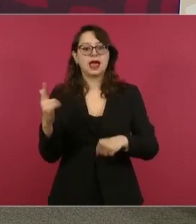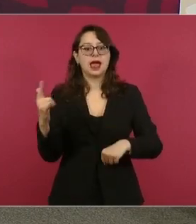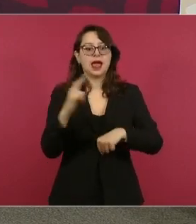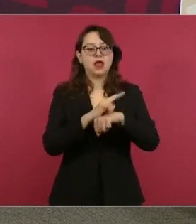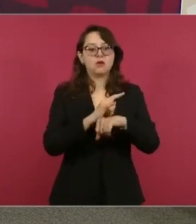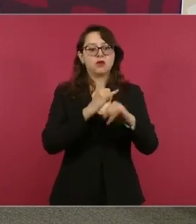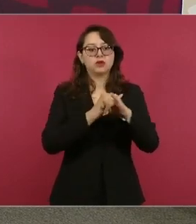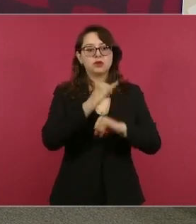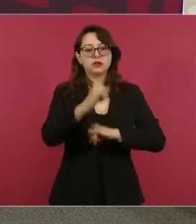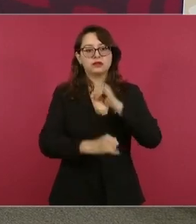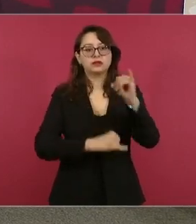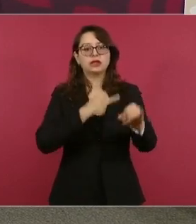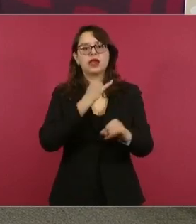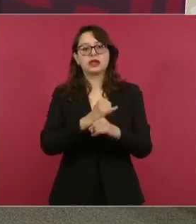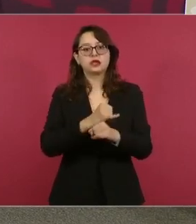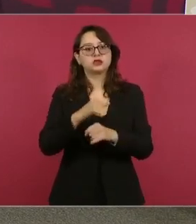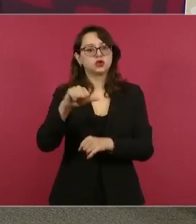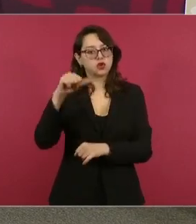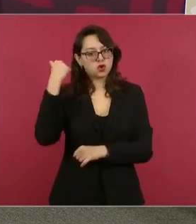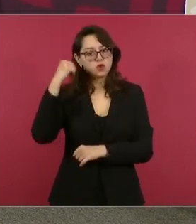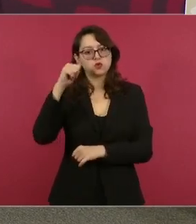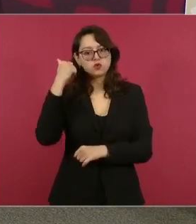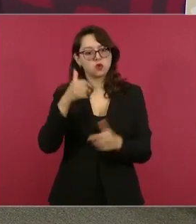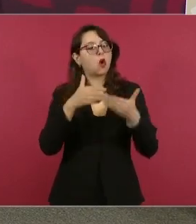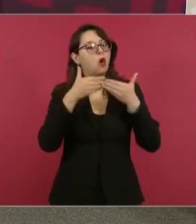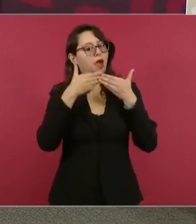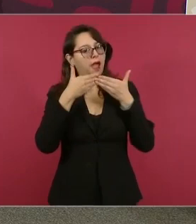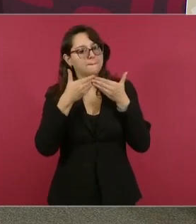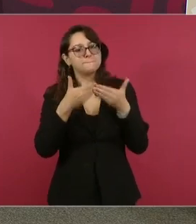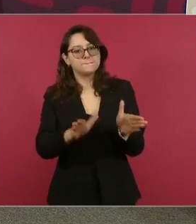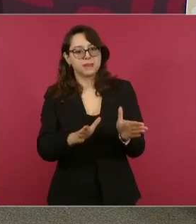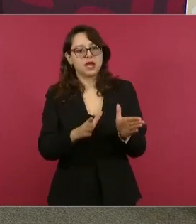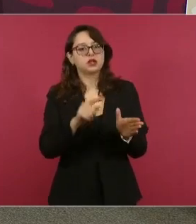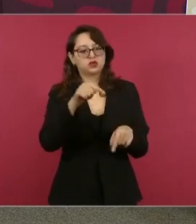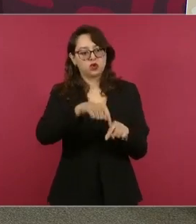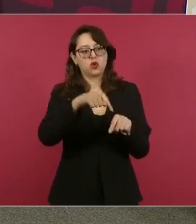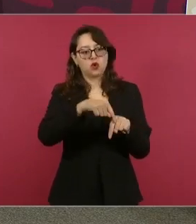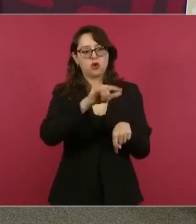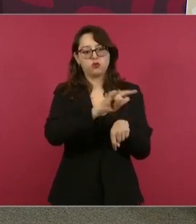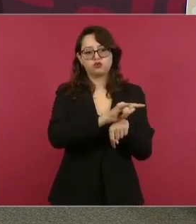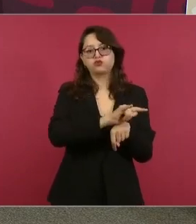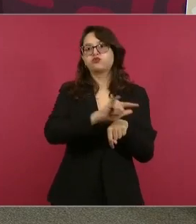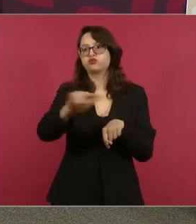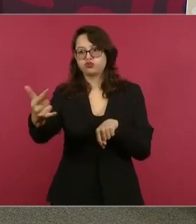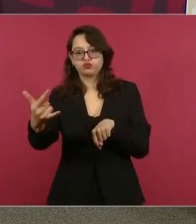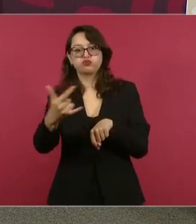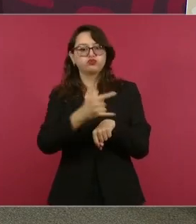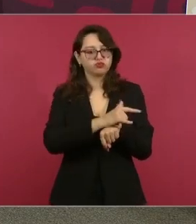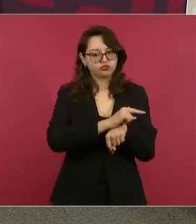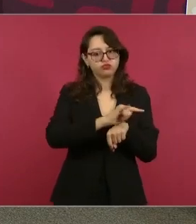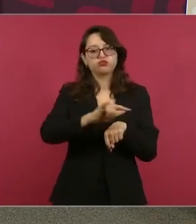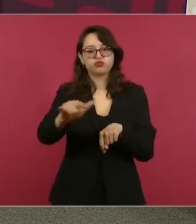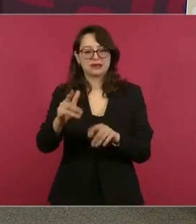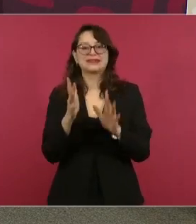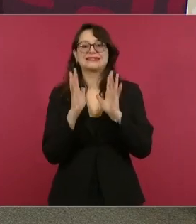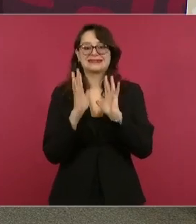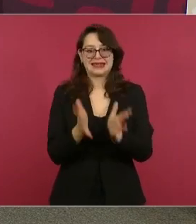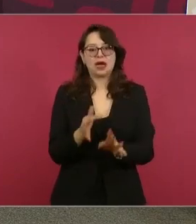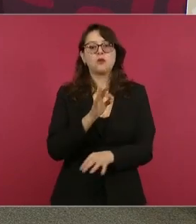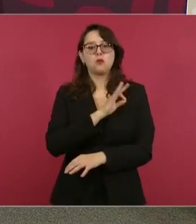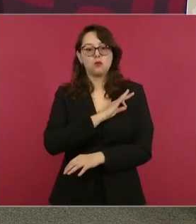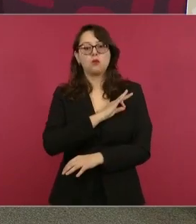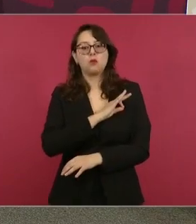Internacional de Acapulco como un puente aéreo, y donde estuvo ya personal